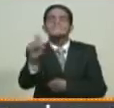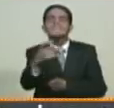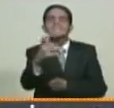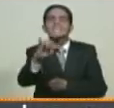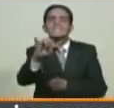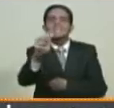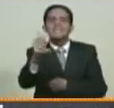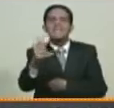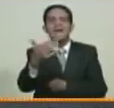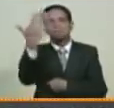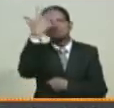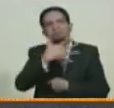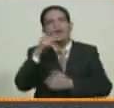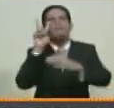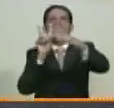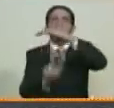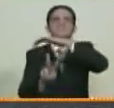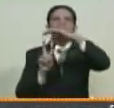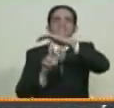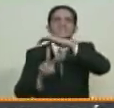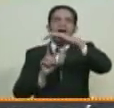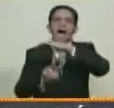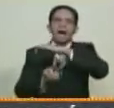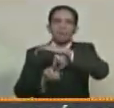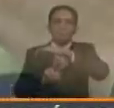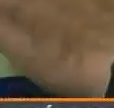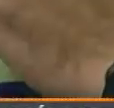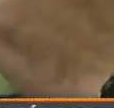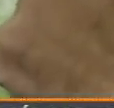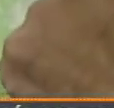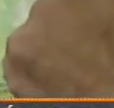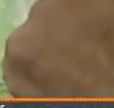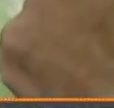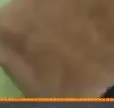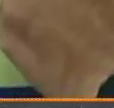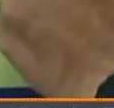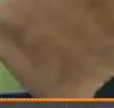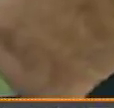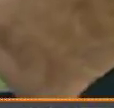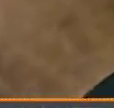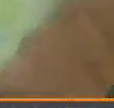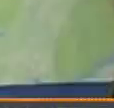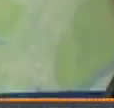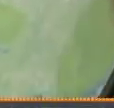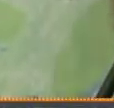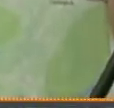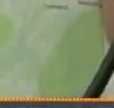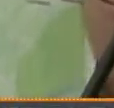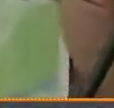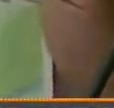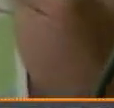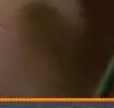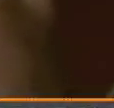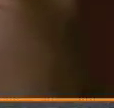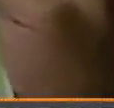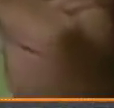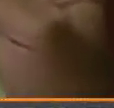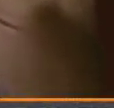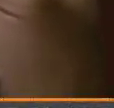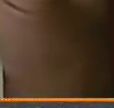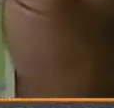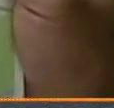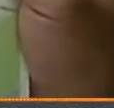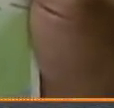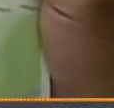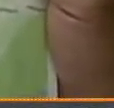hermanos y hermanos colombianos masoquistas viajan tres horas y media desde cúcuta hasta el hospital de el vigía